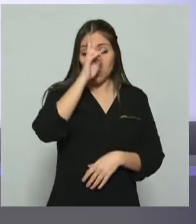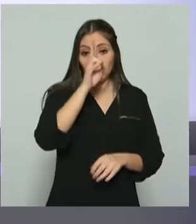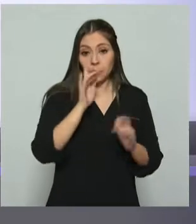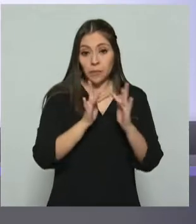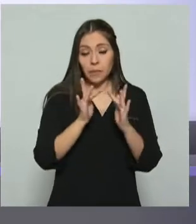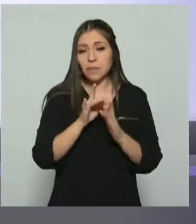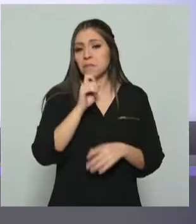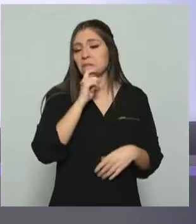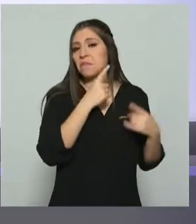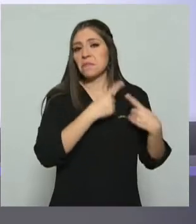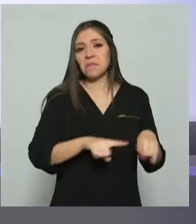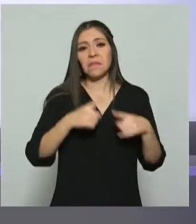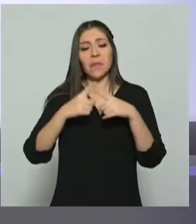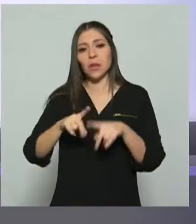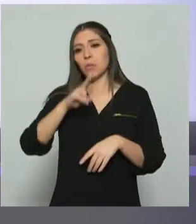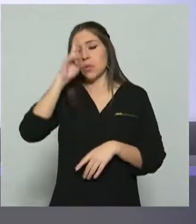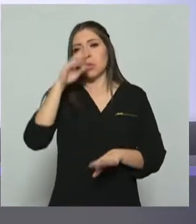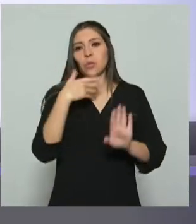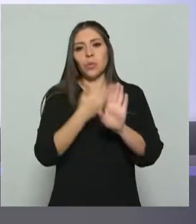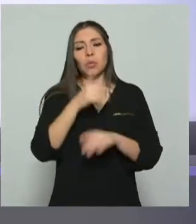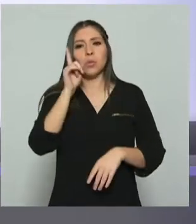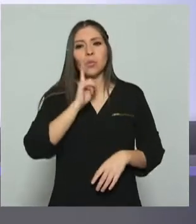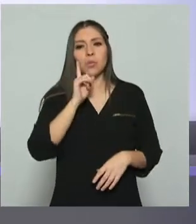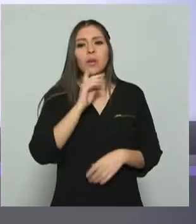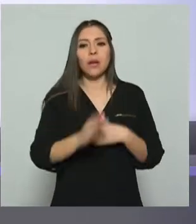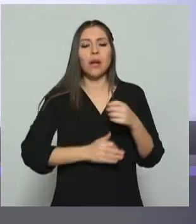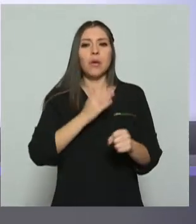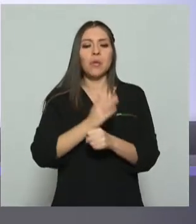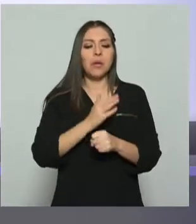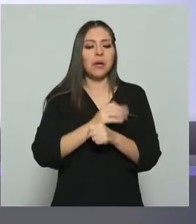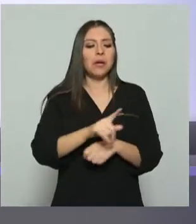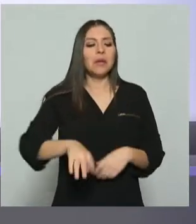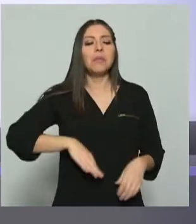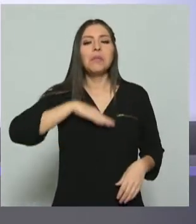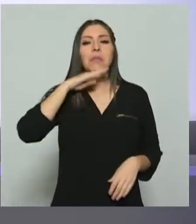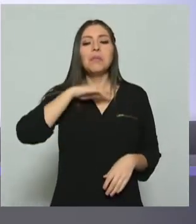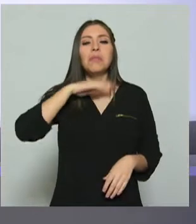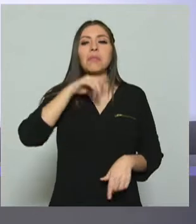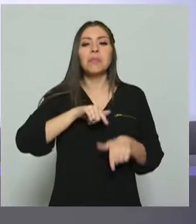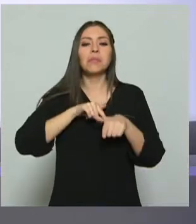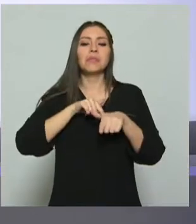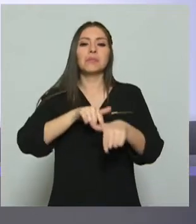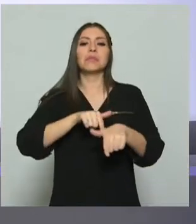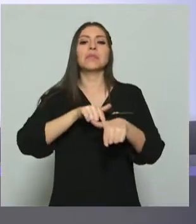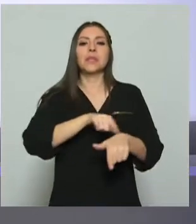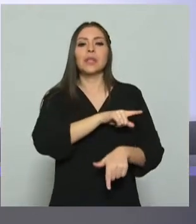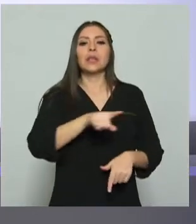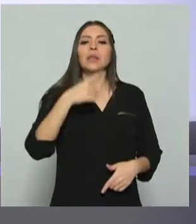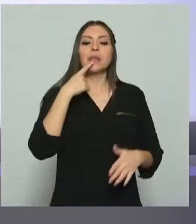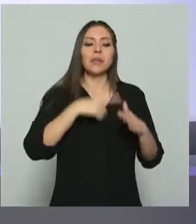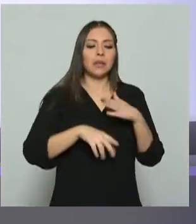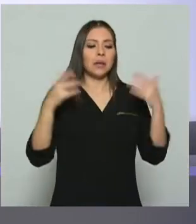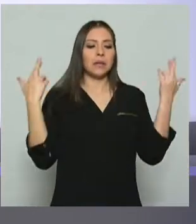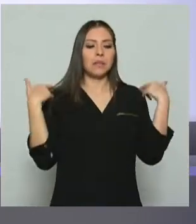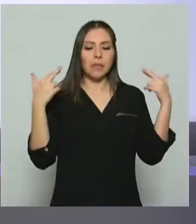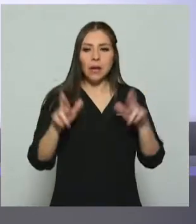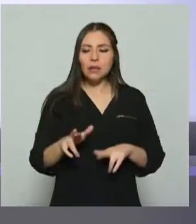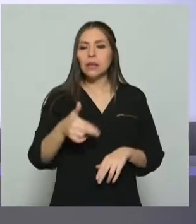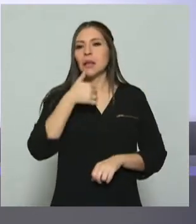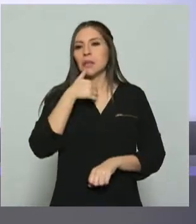casos de violencia de género, y se siguen desestimando las denuncias de las estudiantes, de las maestras, de las